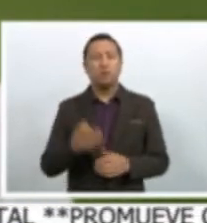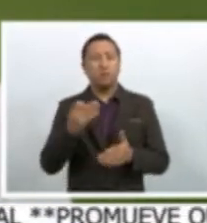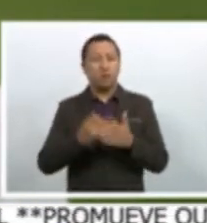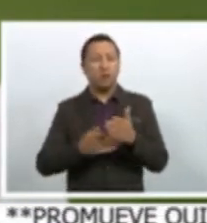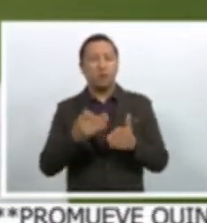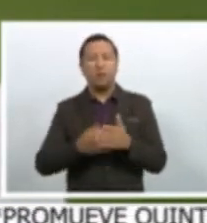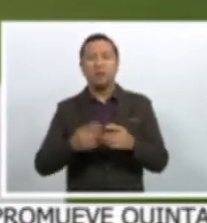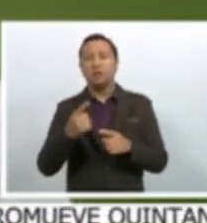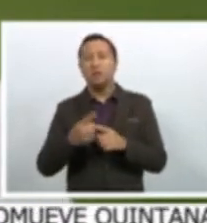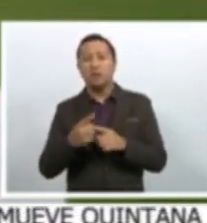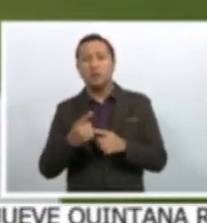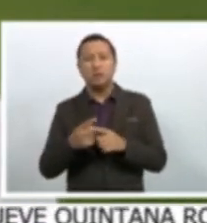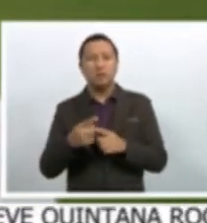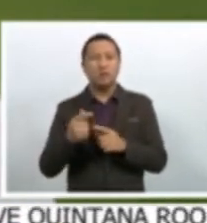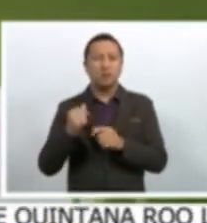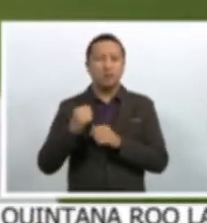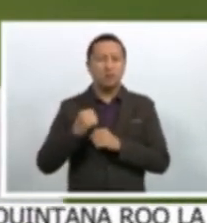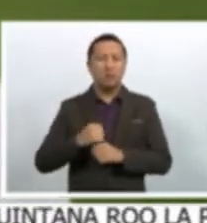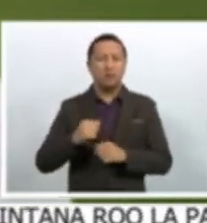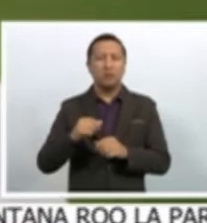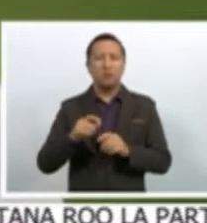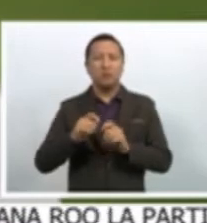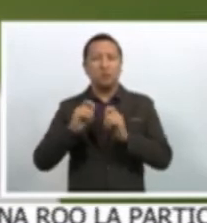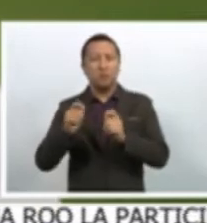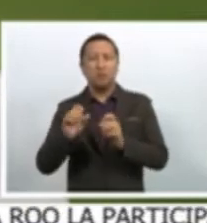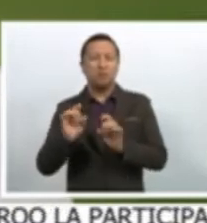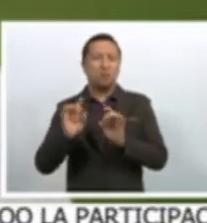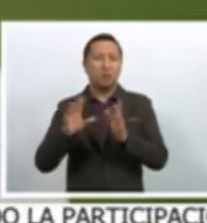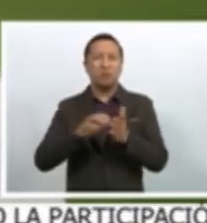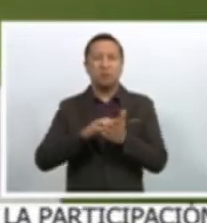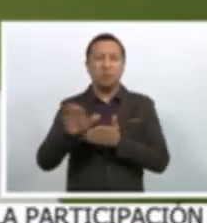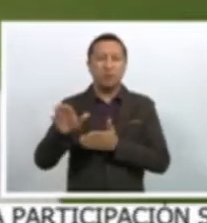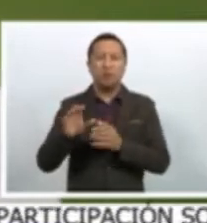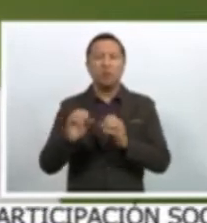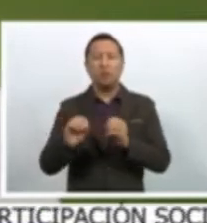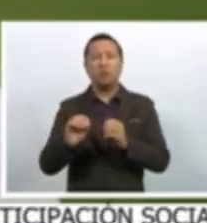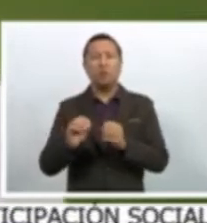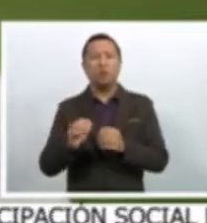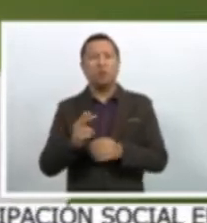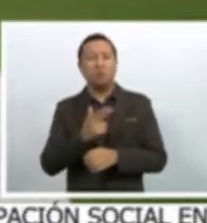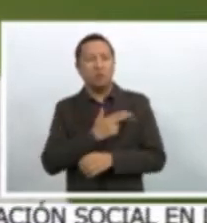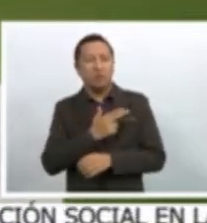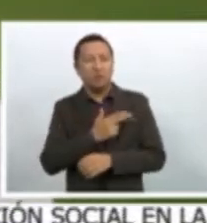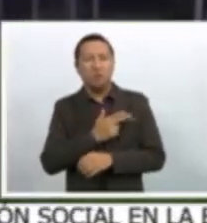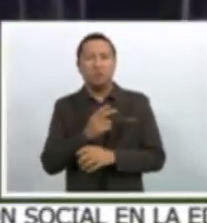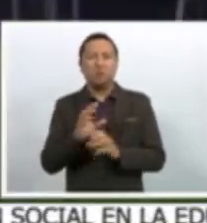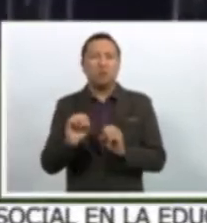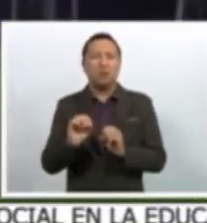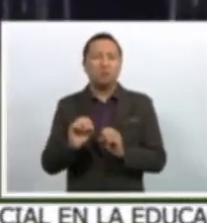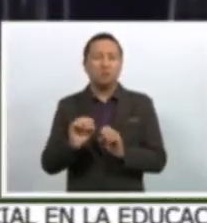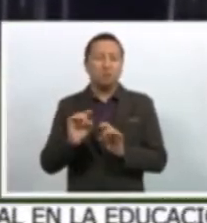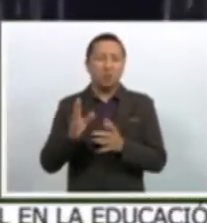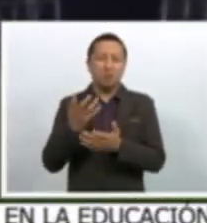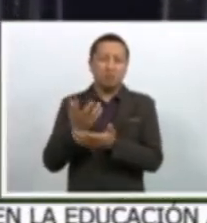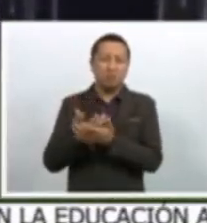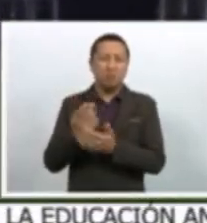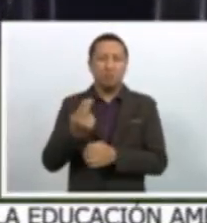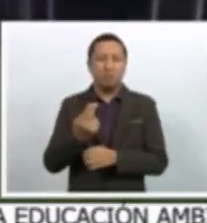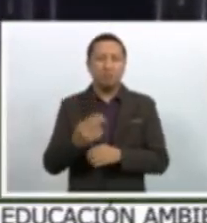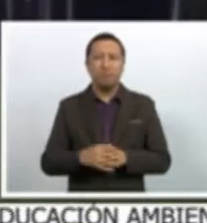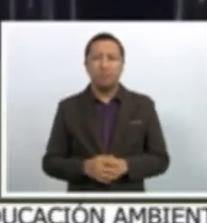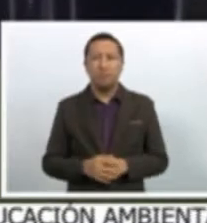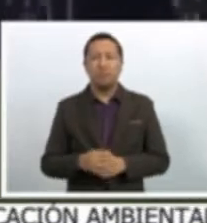que no se da en las circunstancias, si no hay expulsiones, hay lesiones, pero no podemos, ¿no? Espero que para este juego. Dos juegos de locales y